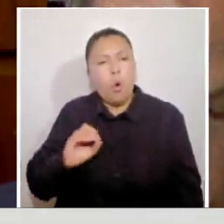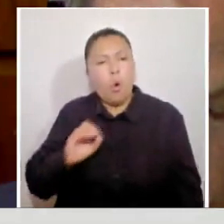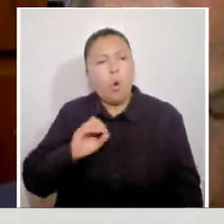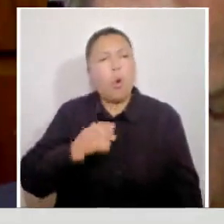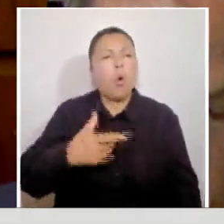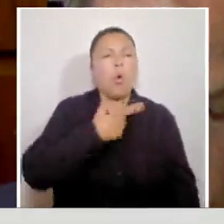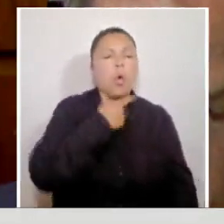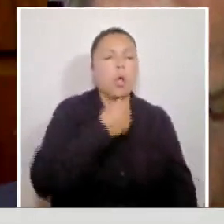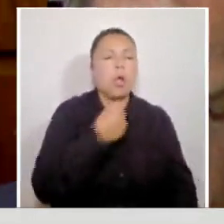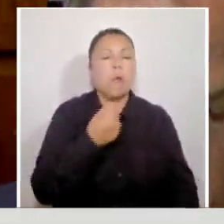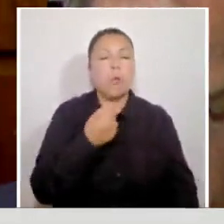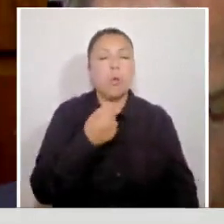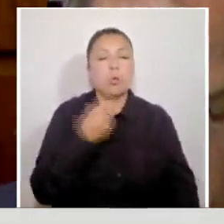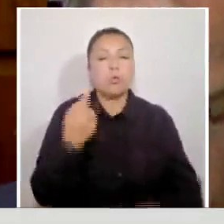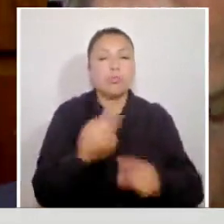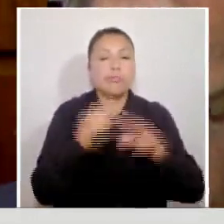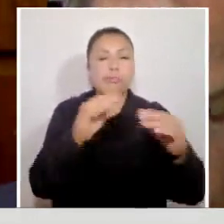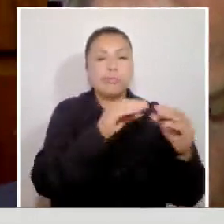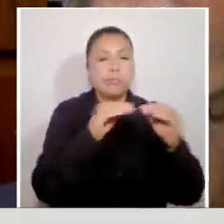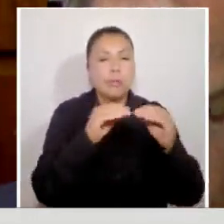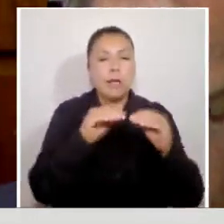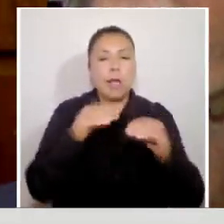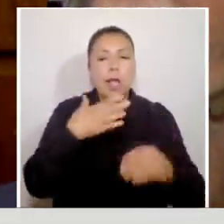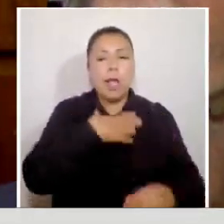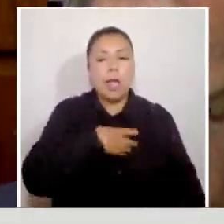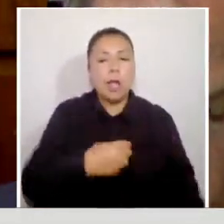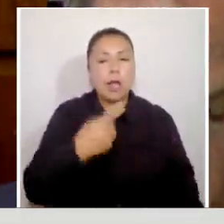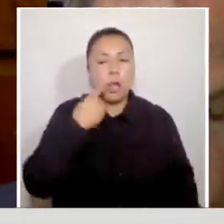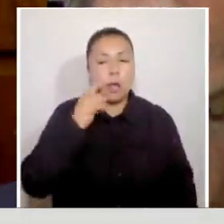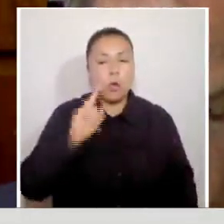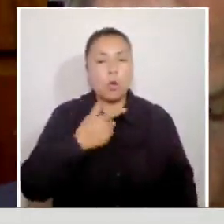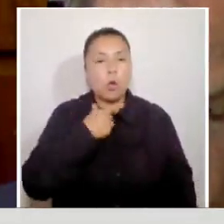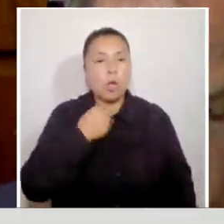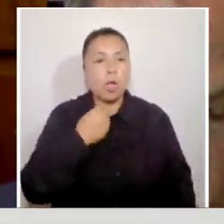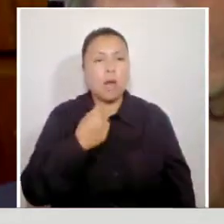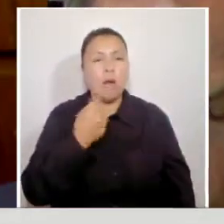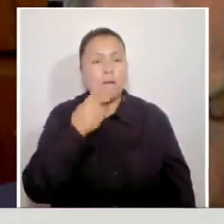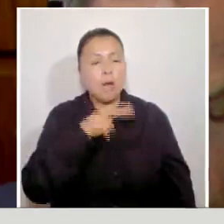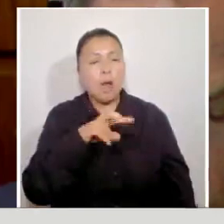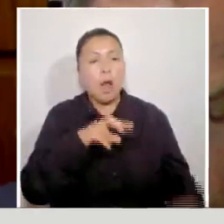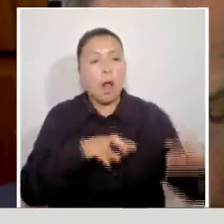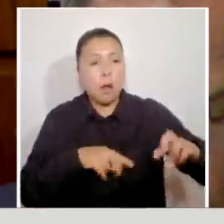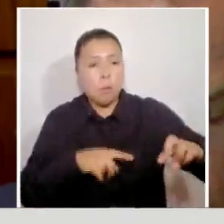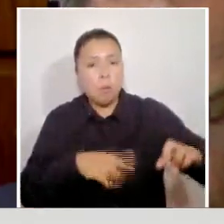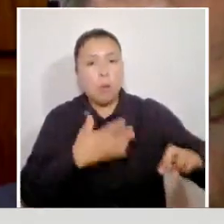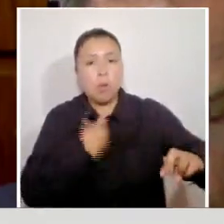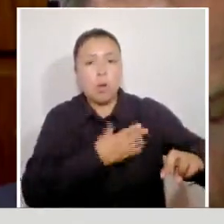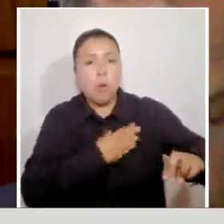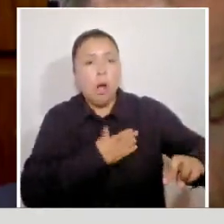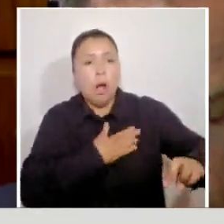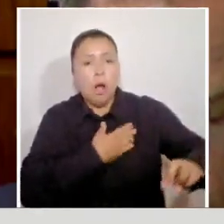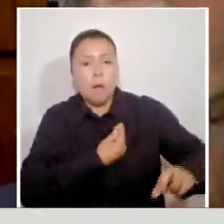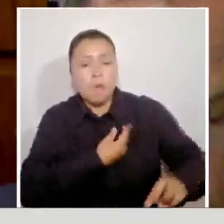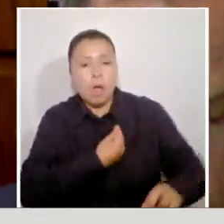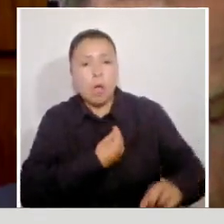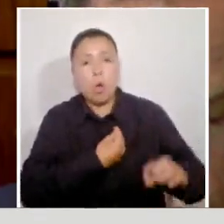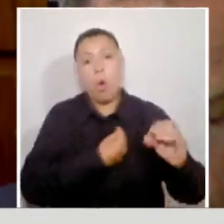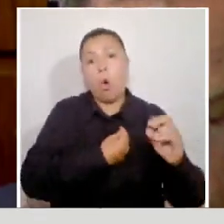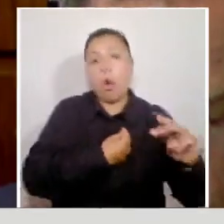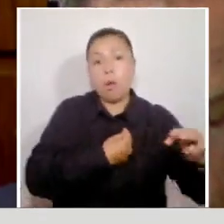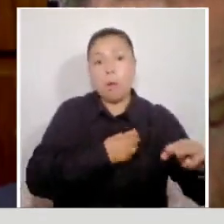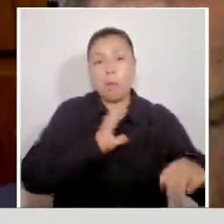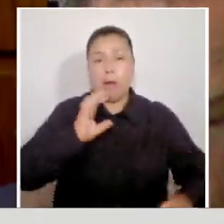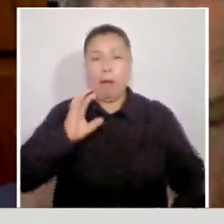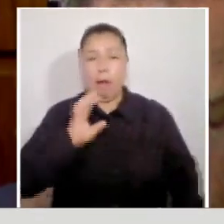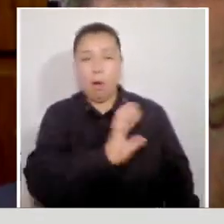queé Es que ese hijo no quiera ver a su padre porque le teme o a su madre porque la